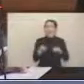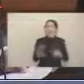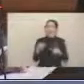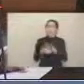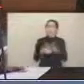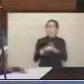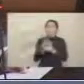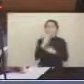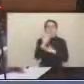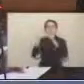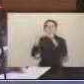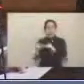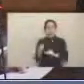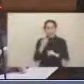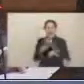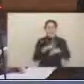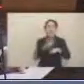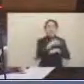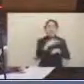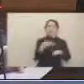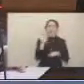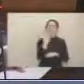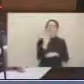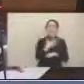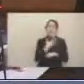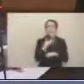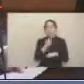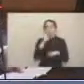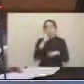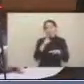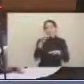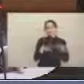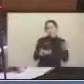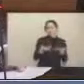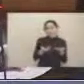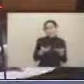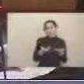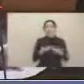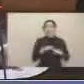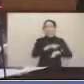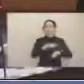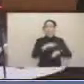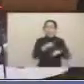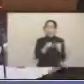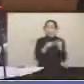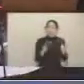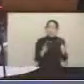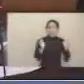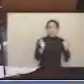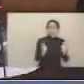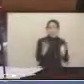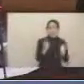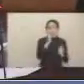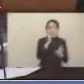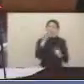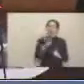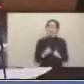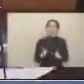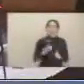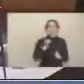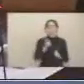escuelas, horarios de las escuelas. Se podría analizar, decían, la posibilidad de reducir el horario de apertura de las escuelas para reducir también los